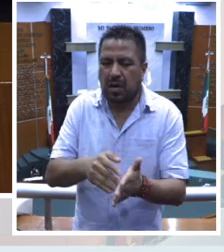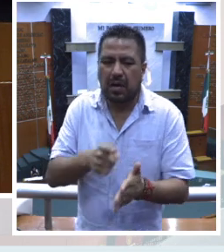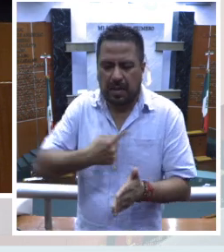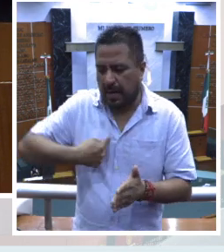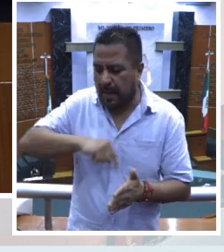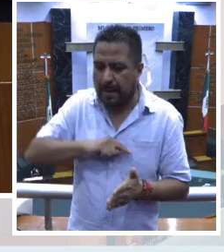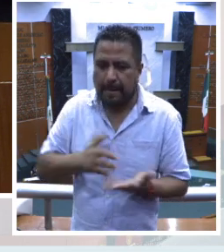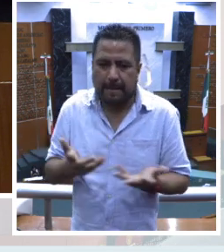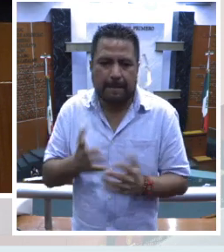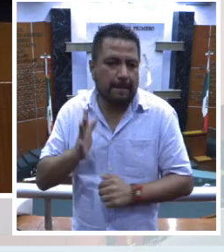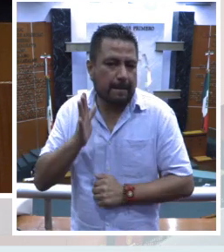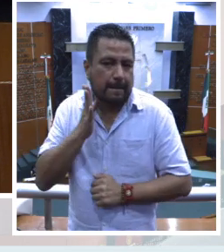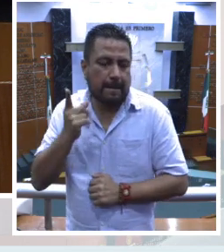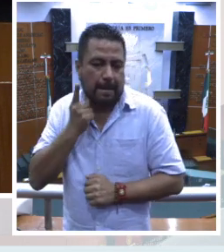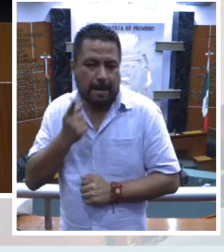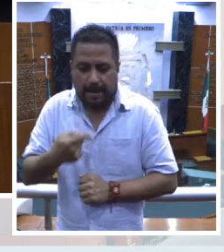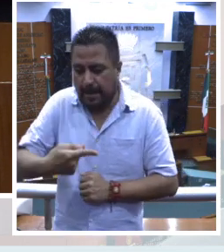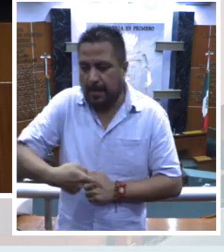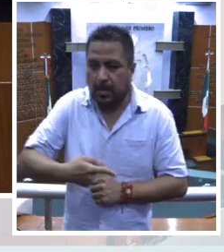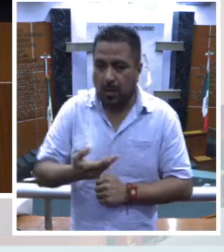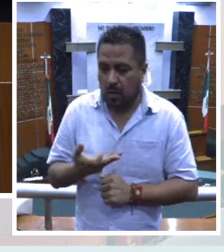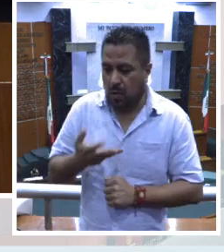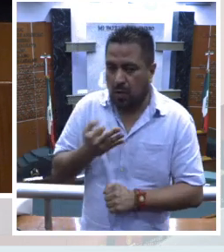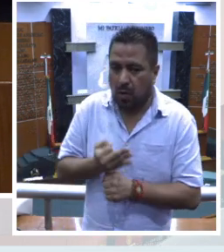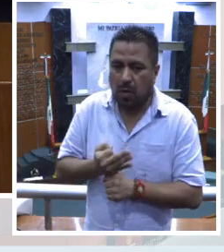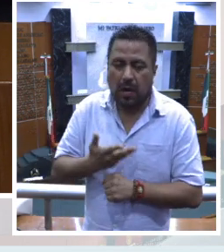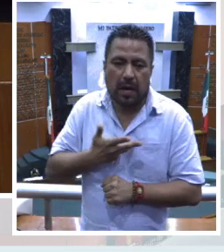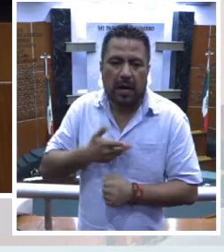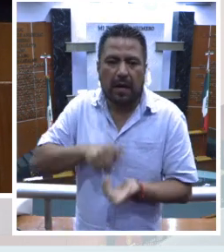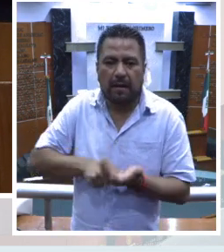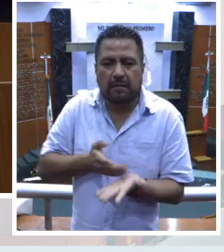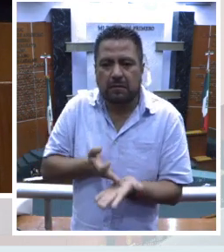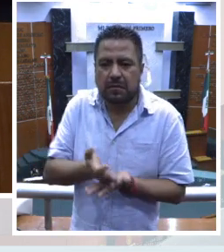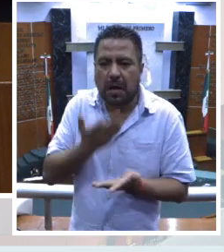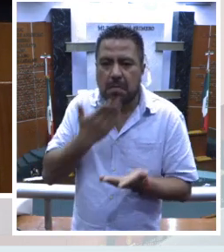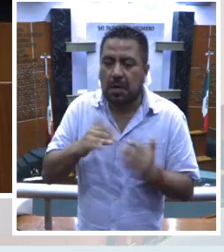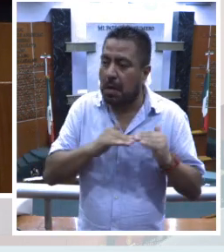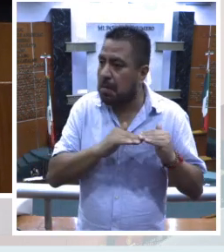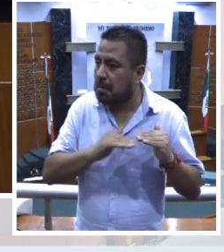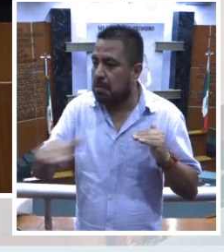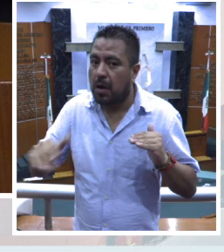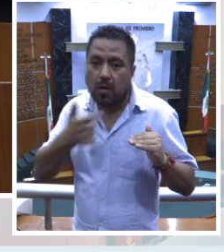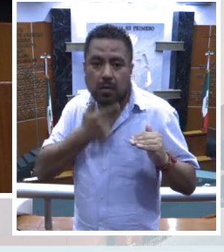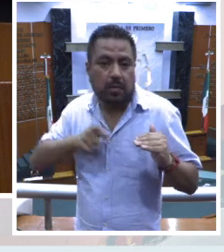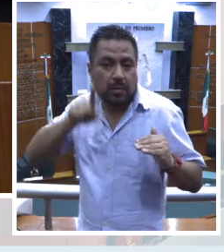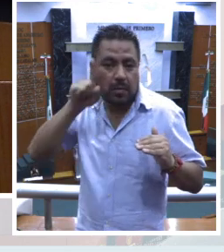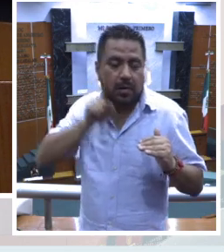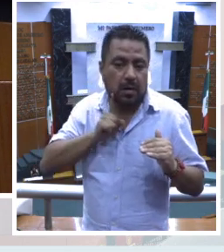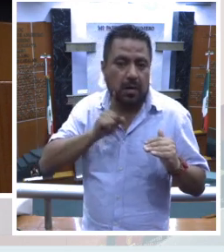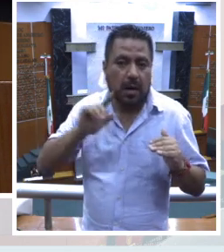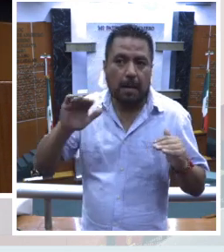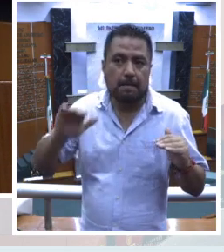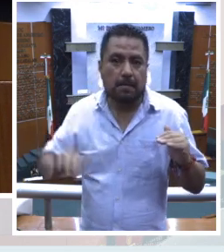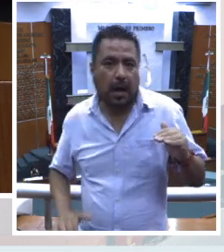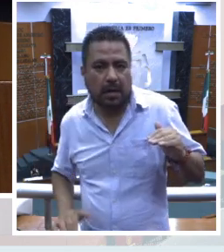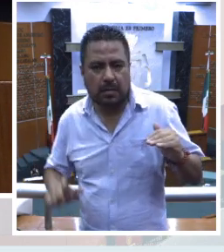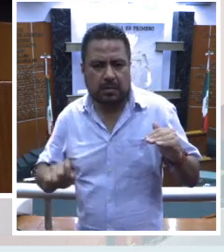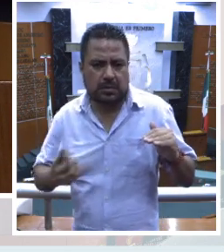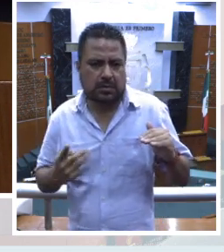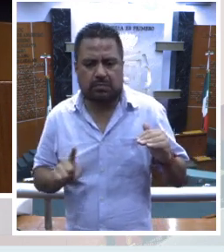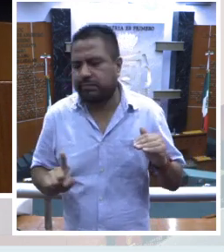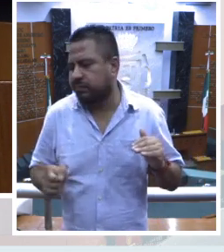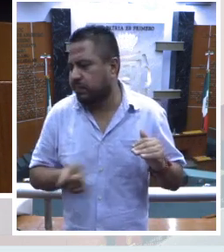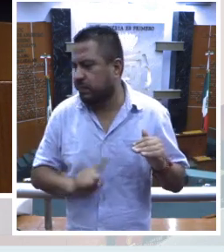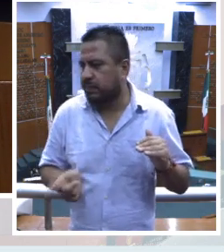quehacer legislativo. Hoy tenemos piso firme en materia de paridad de género, nunca menos de 23.